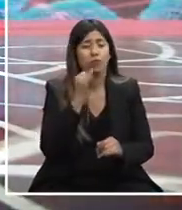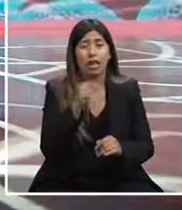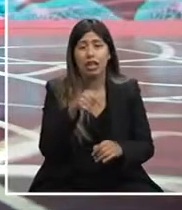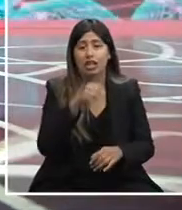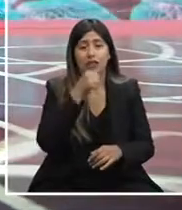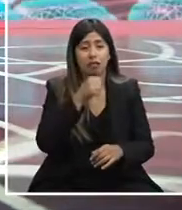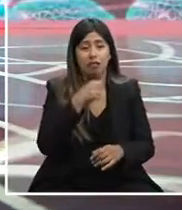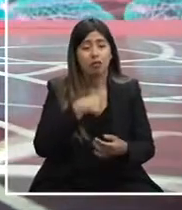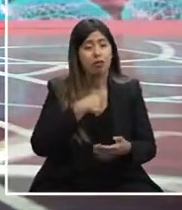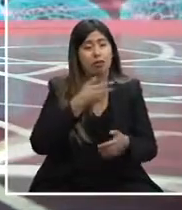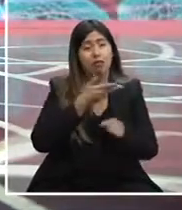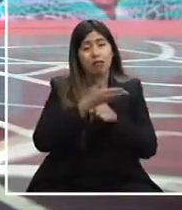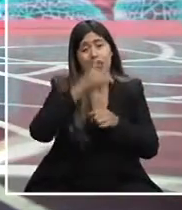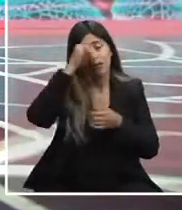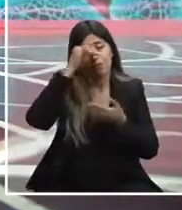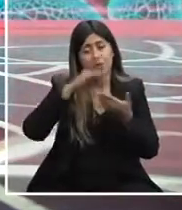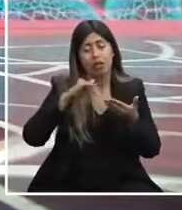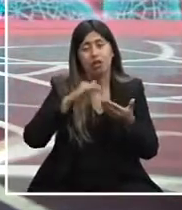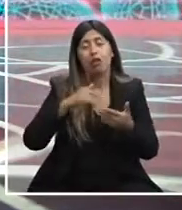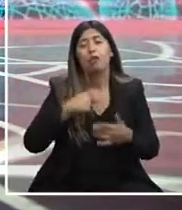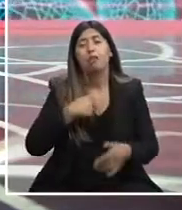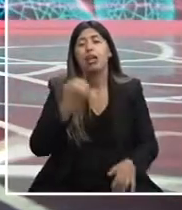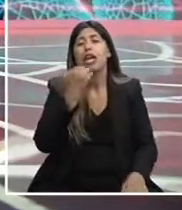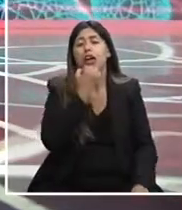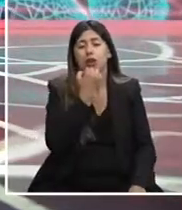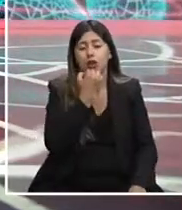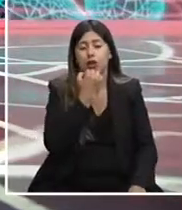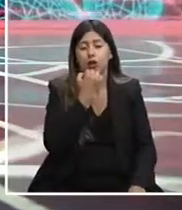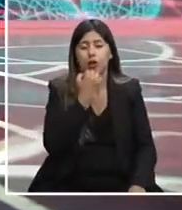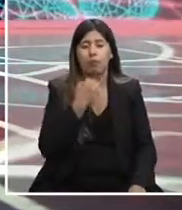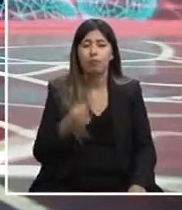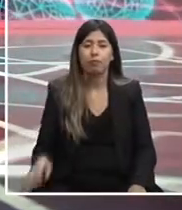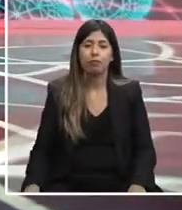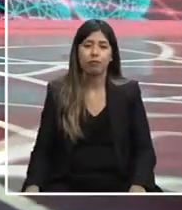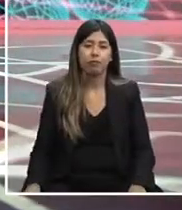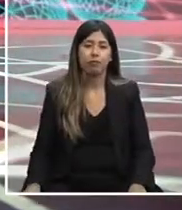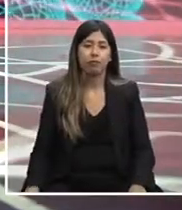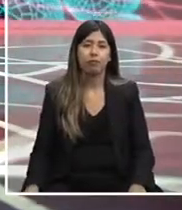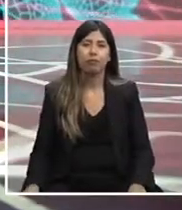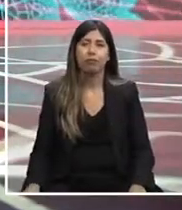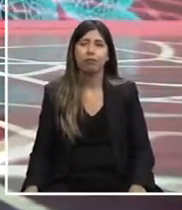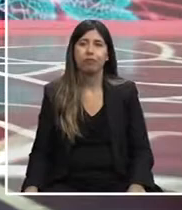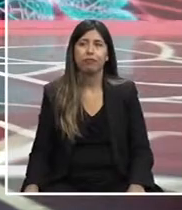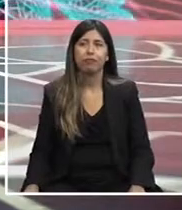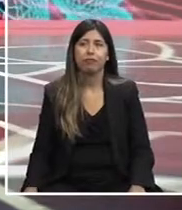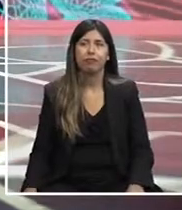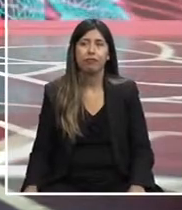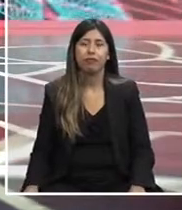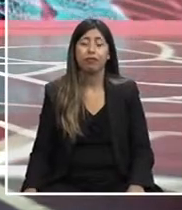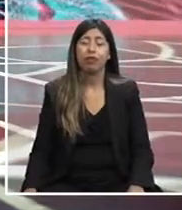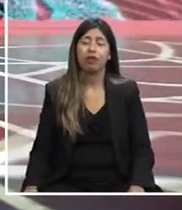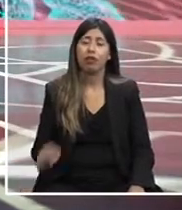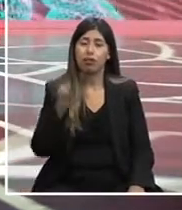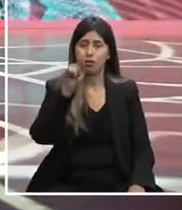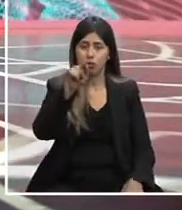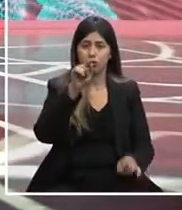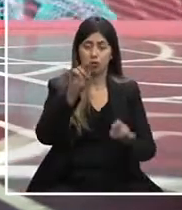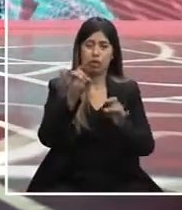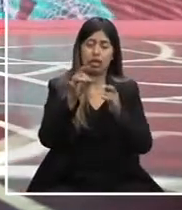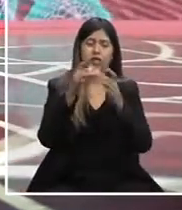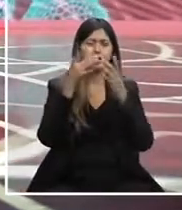tener que pedir perdón por los errores que he cometido. Pero tú te sorprenderías